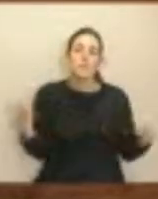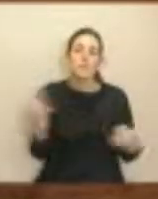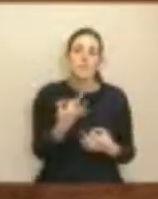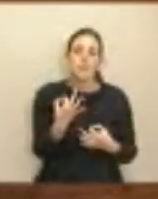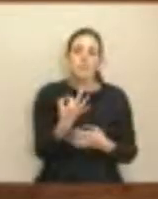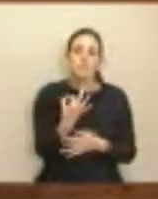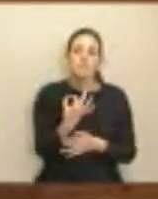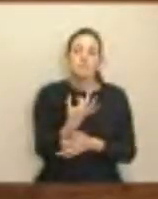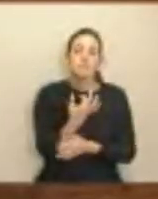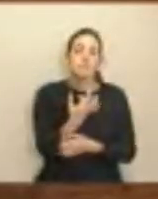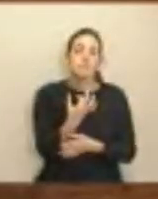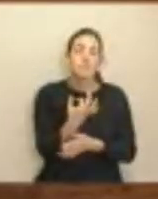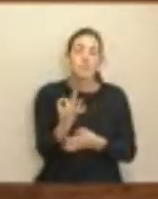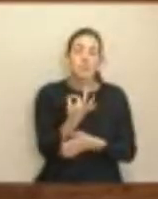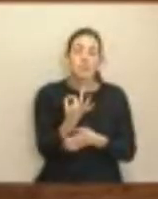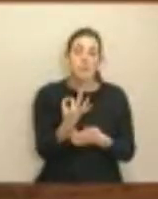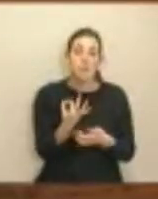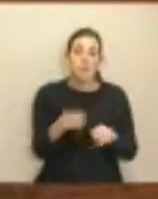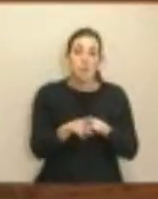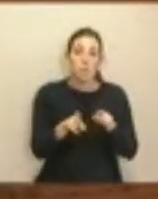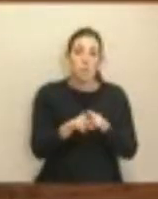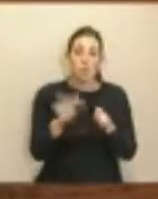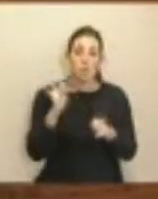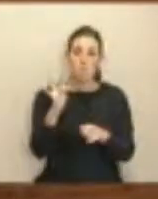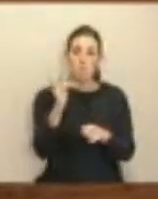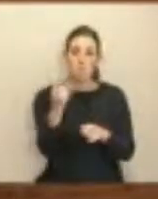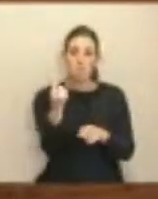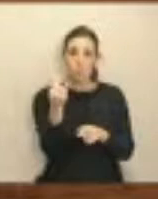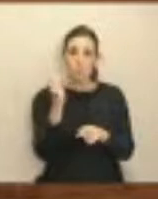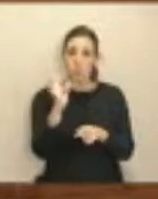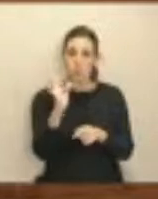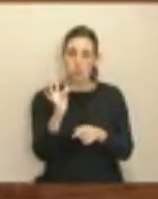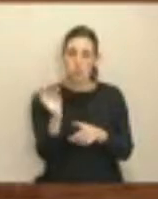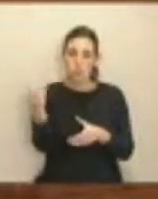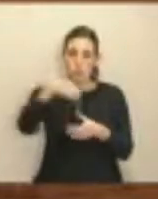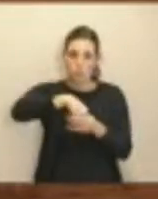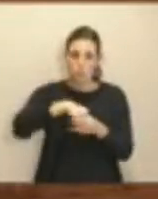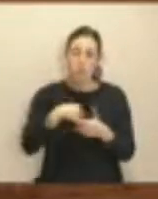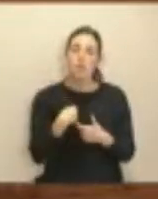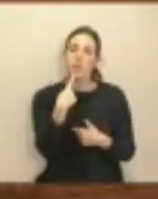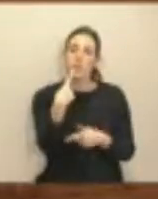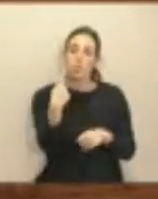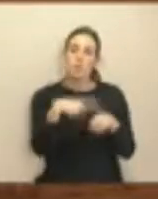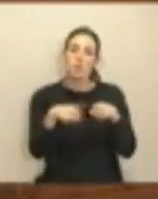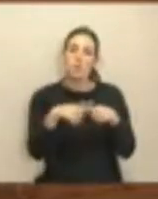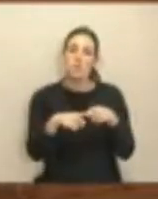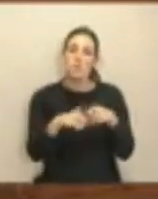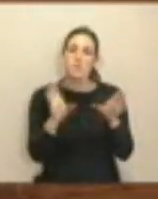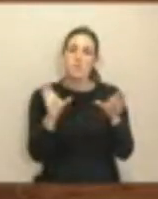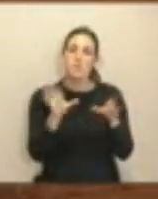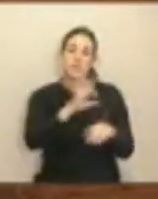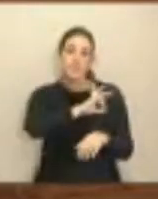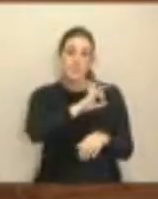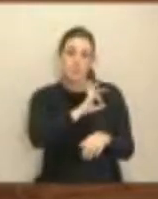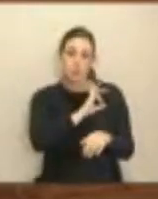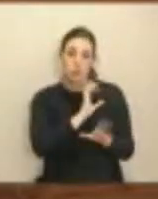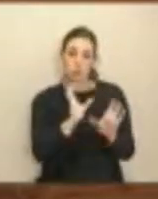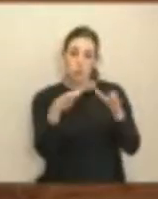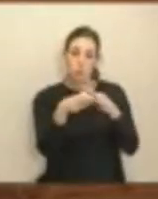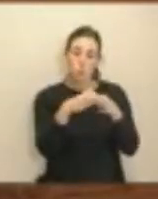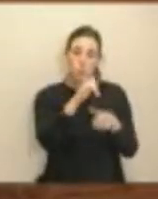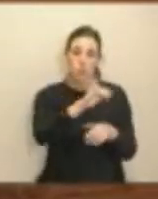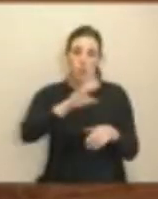había que introducir bonificaciones. Y les voy a decir una cosa. Los señores de Izquierda Unida tienen mucha experiencia en el